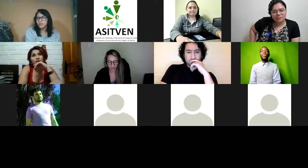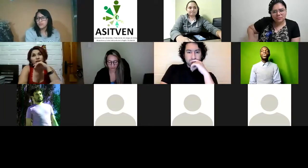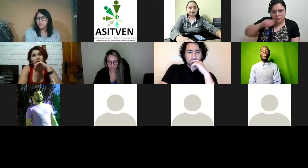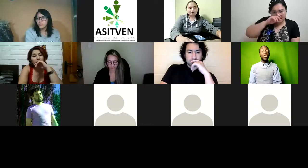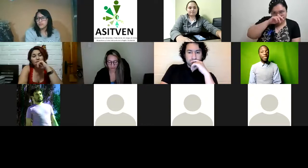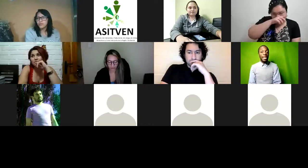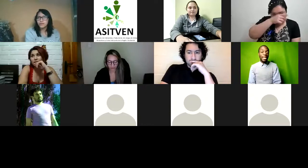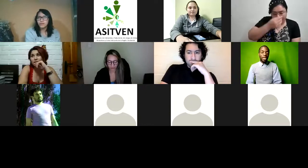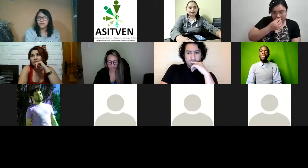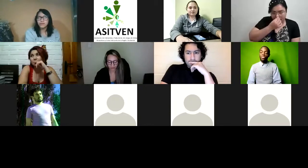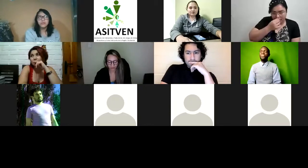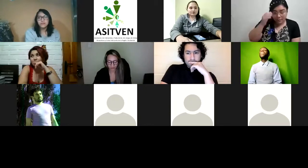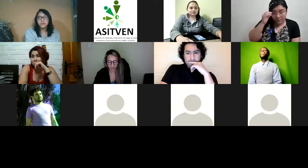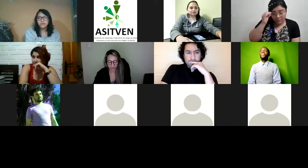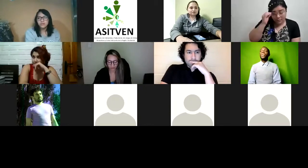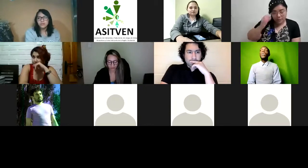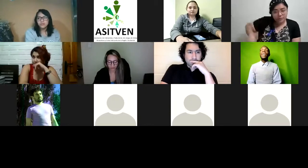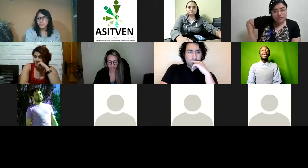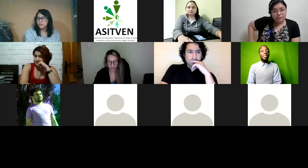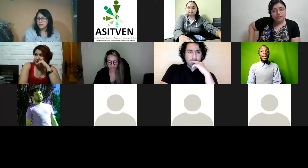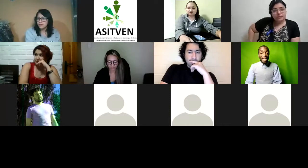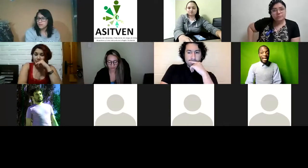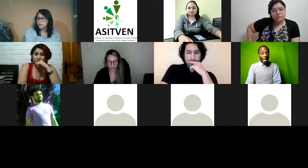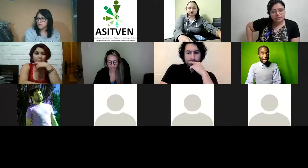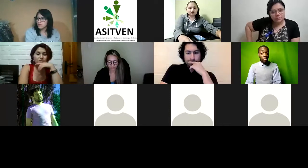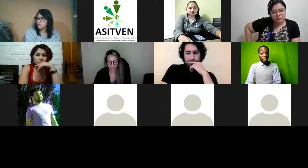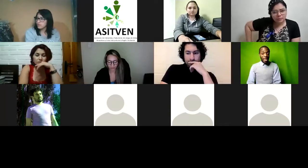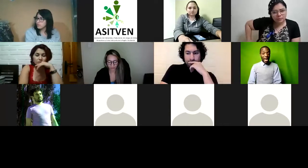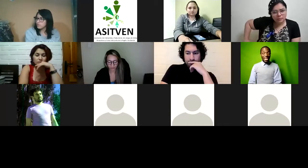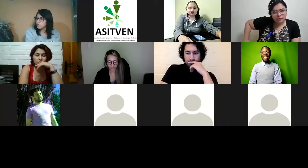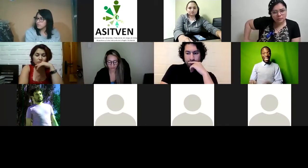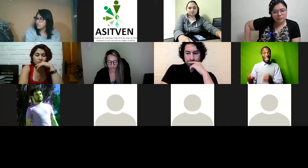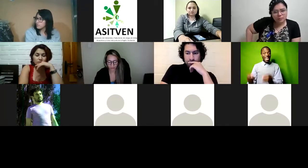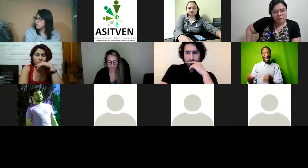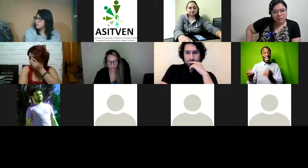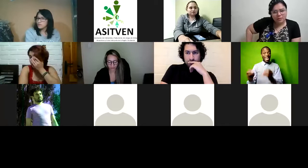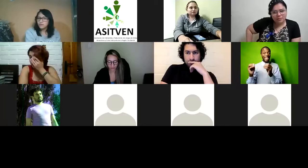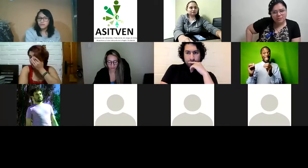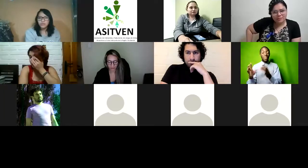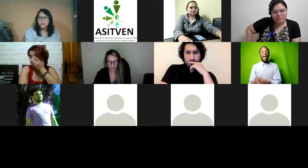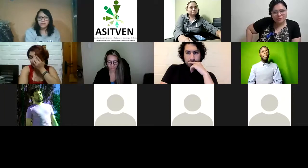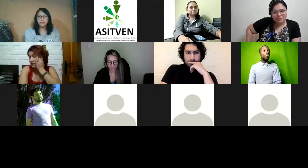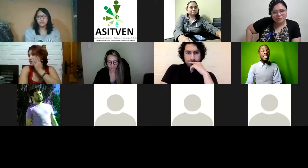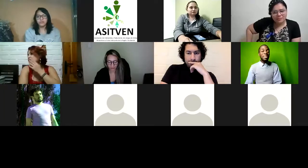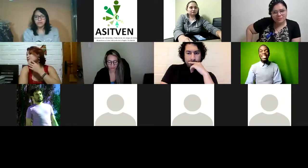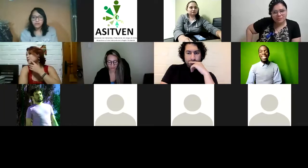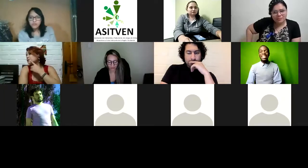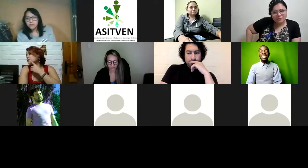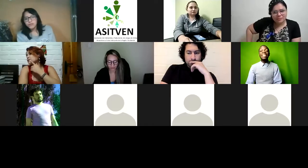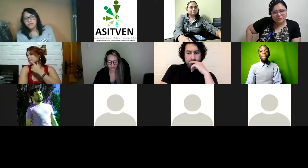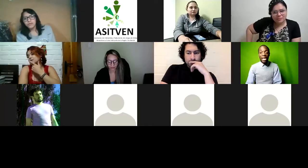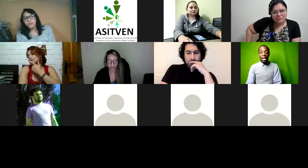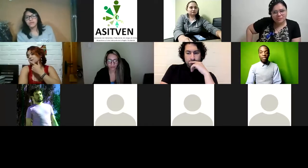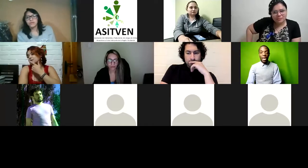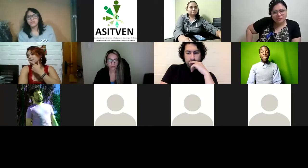llamaba José Luis Comesaña, un español. Bueno, y él me decía que competía y en eso había muchísimas señas de